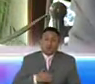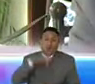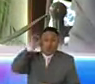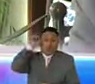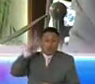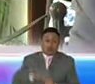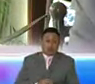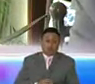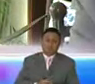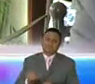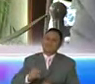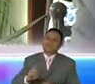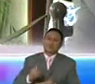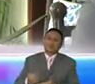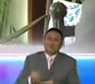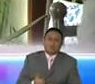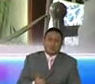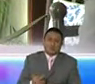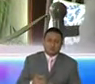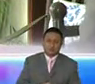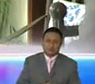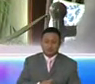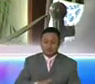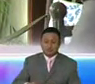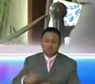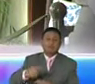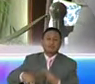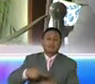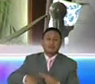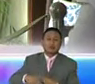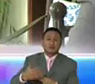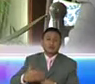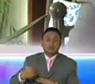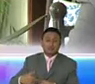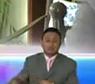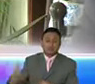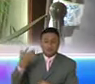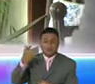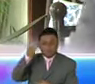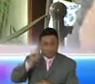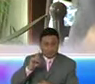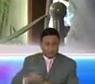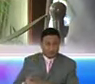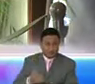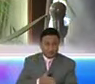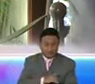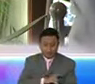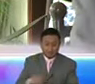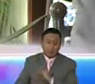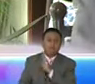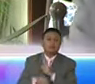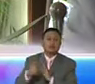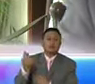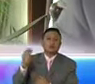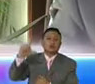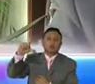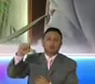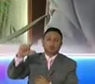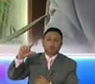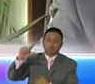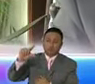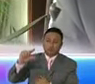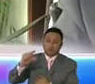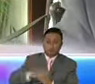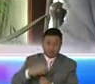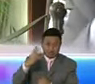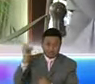era conveniente para el Estado ecuatoriano esa renegociación en los términos que se efectuó. Cuando los precios del petróleo caen, nos percatamos